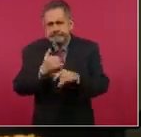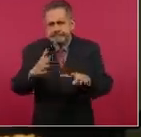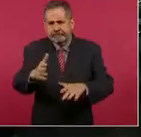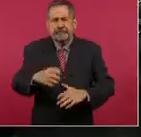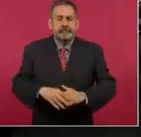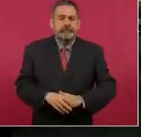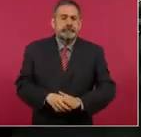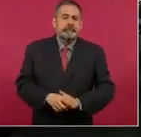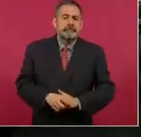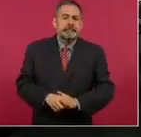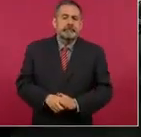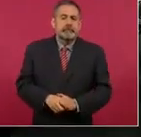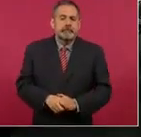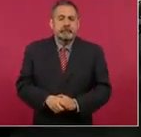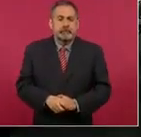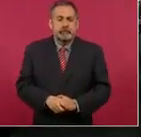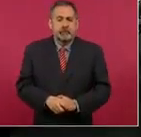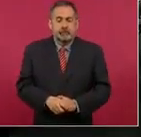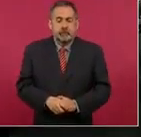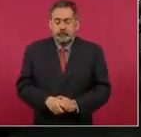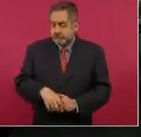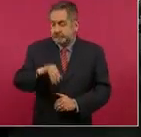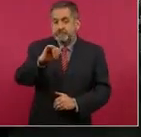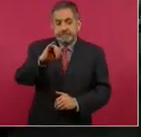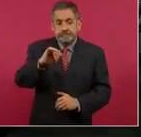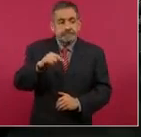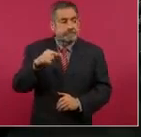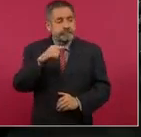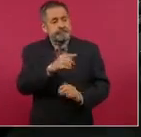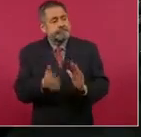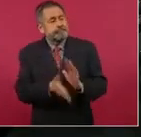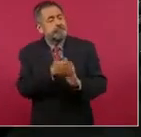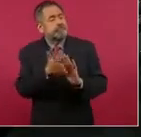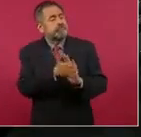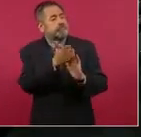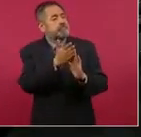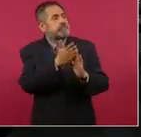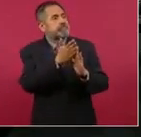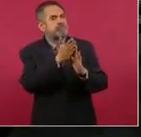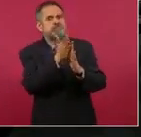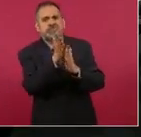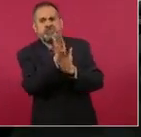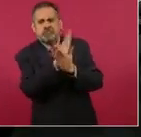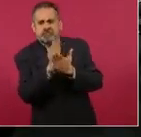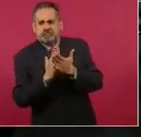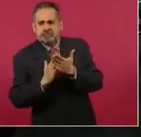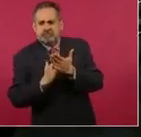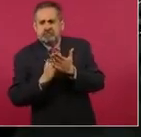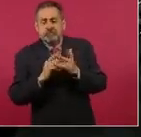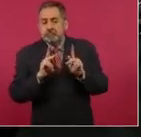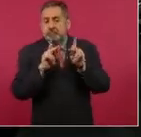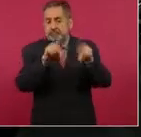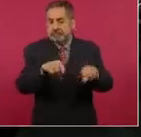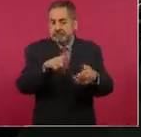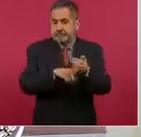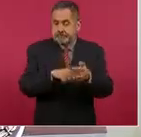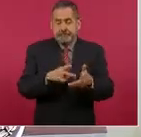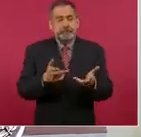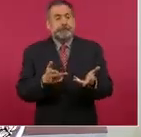Sí, se fracturó en construcción este puente que